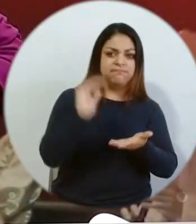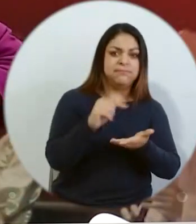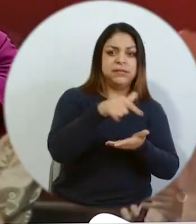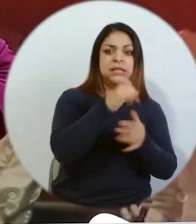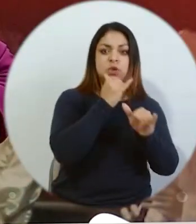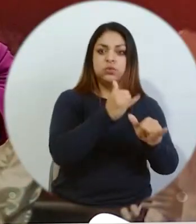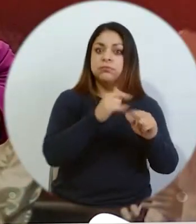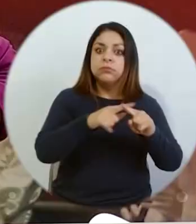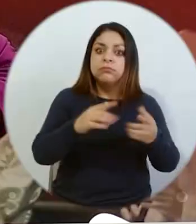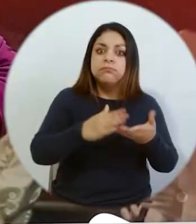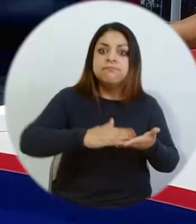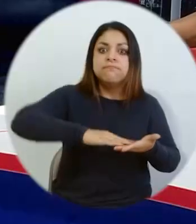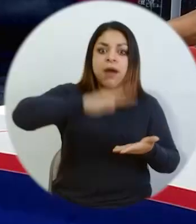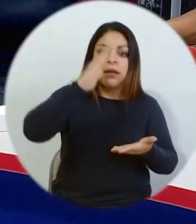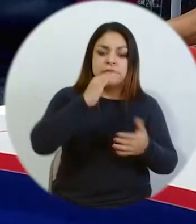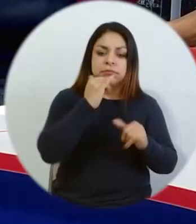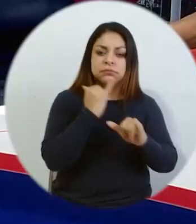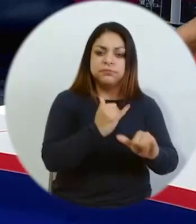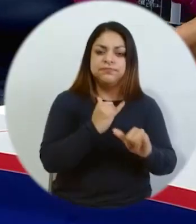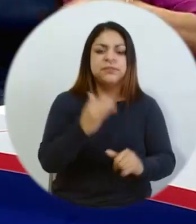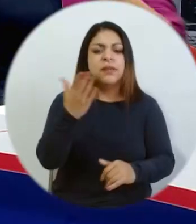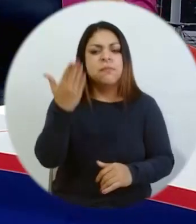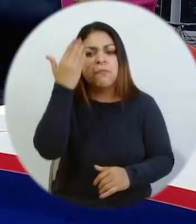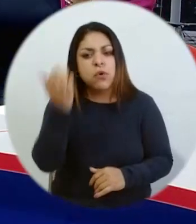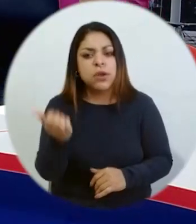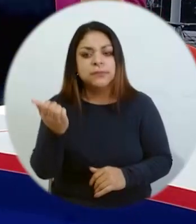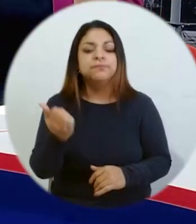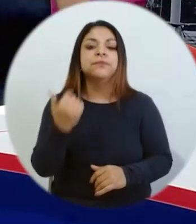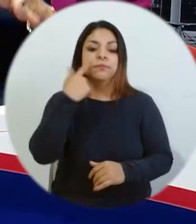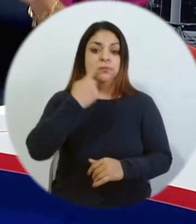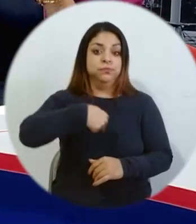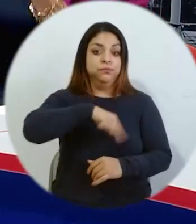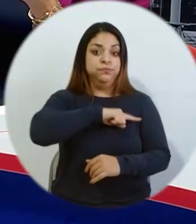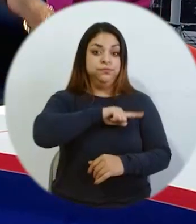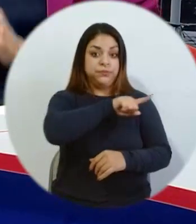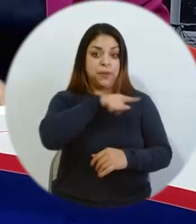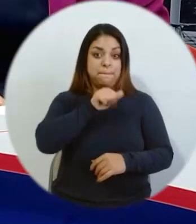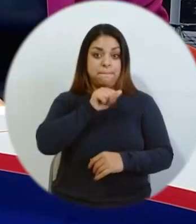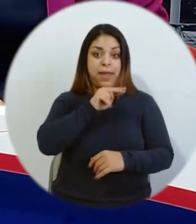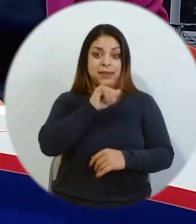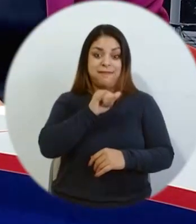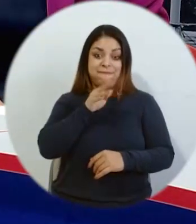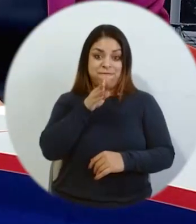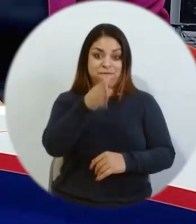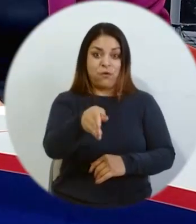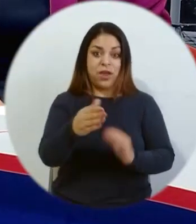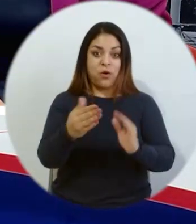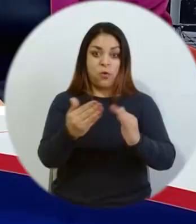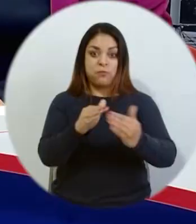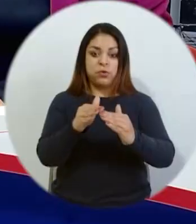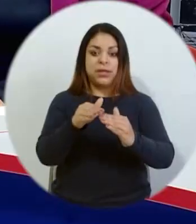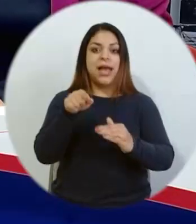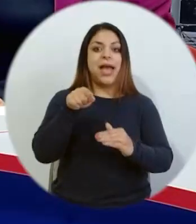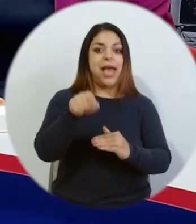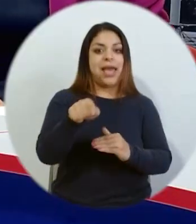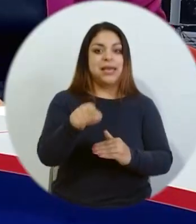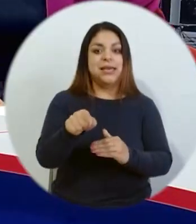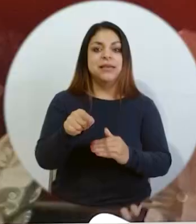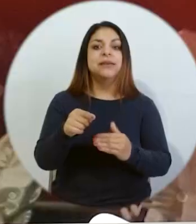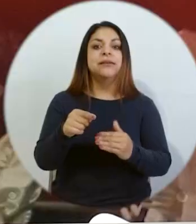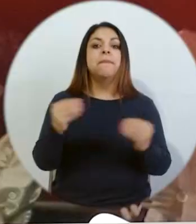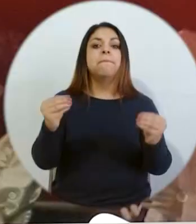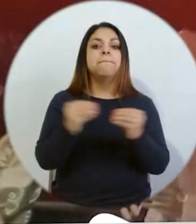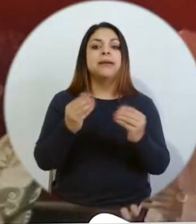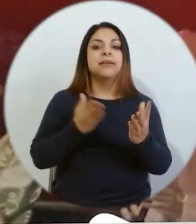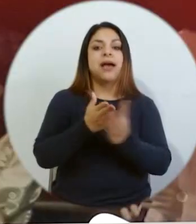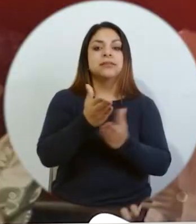¿qué pasó aquí? Pero lo que sucedió es que la presencia del PANI en la comunidad generó mayor